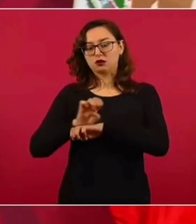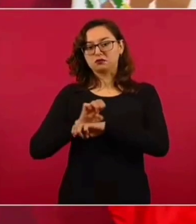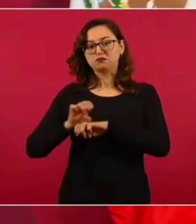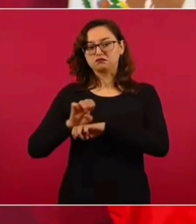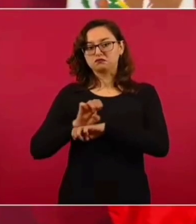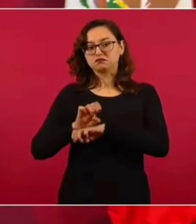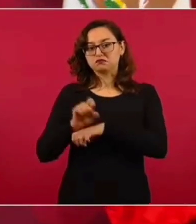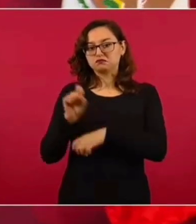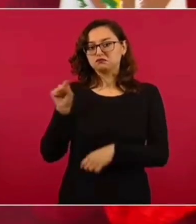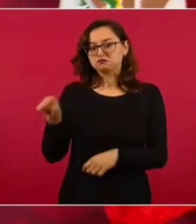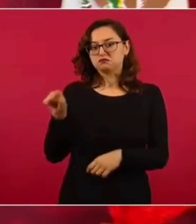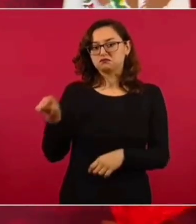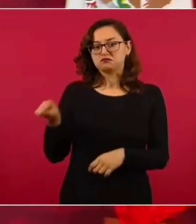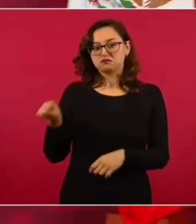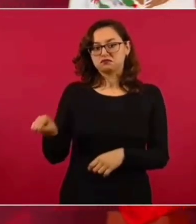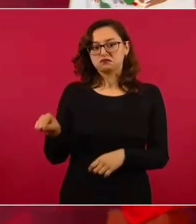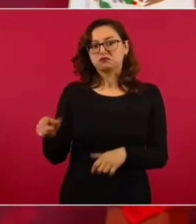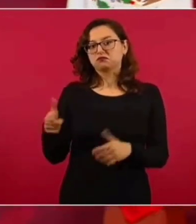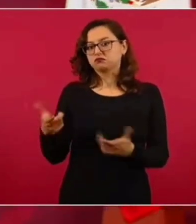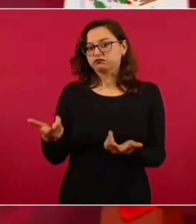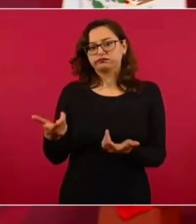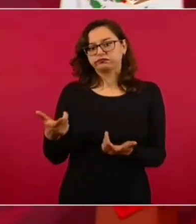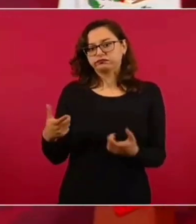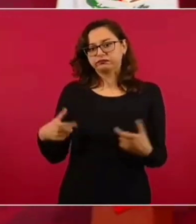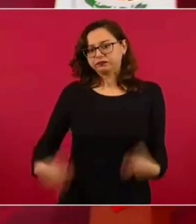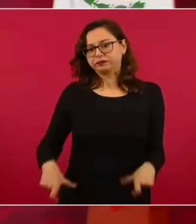Él es de origen banquero,